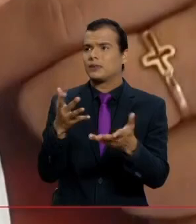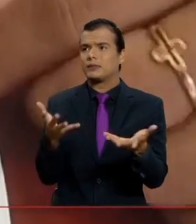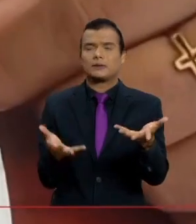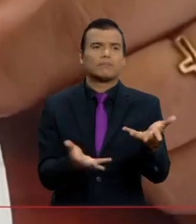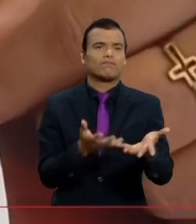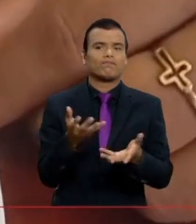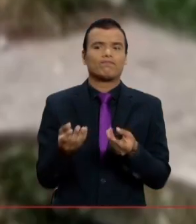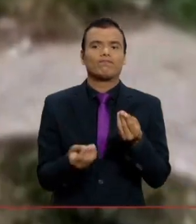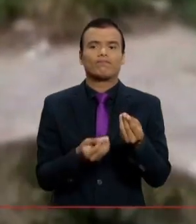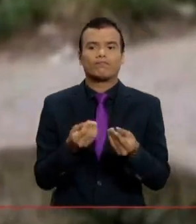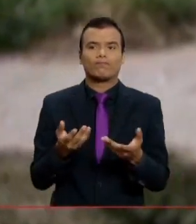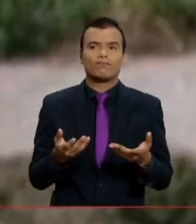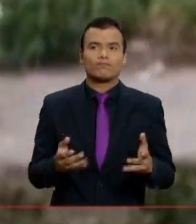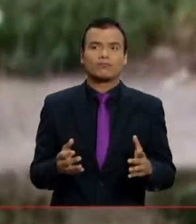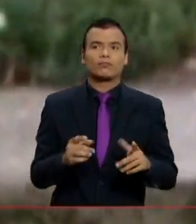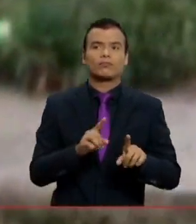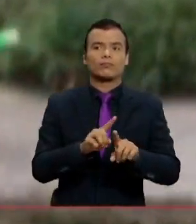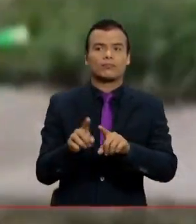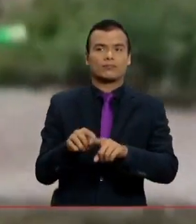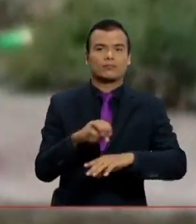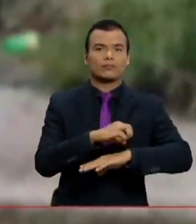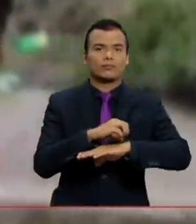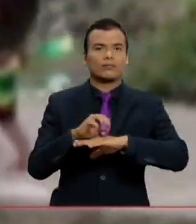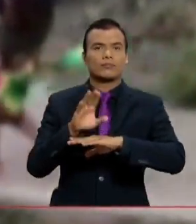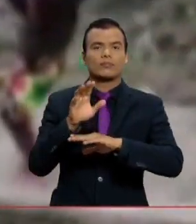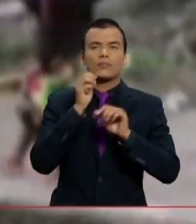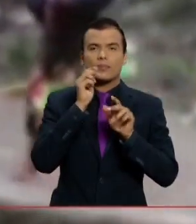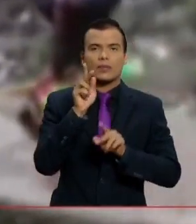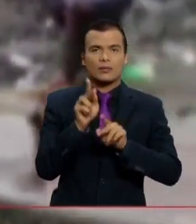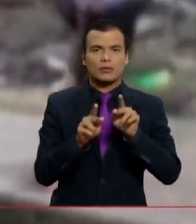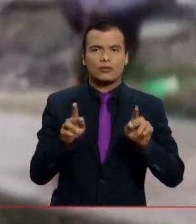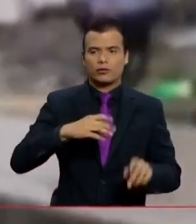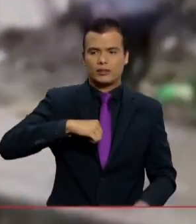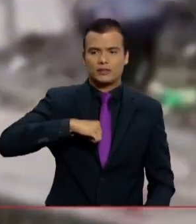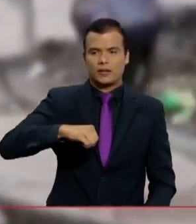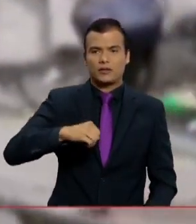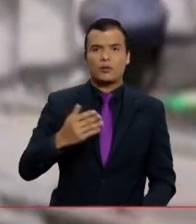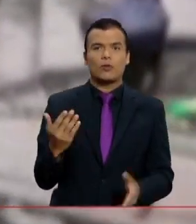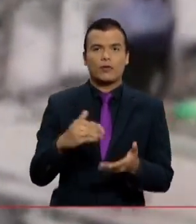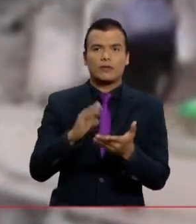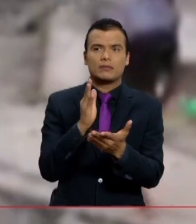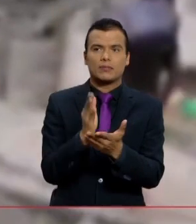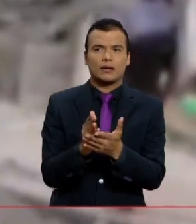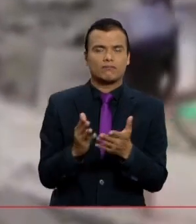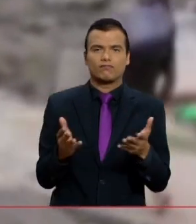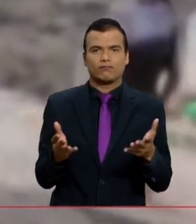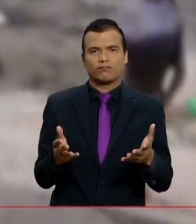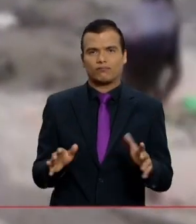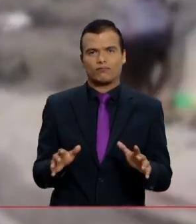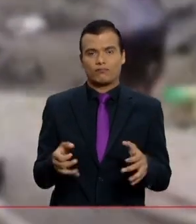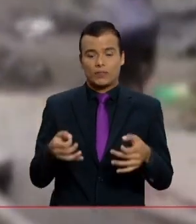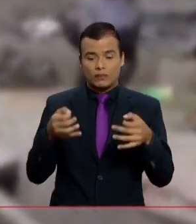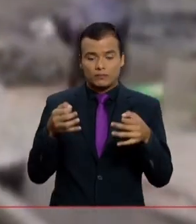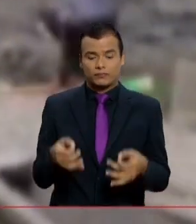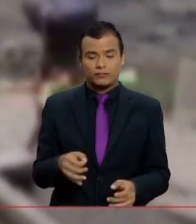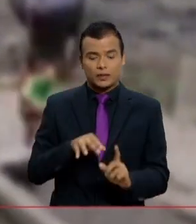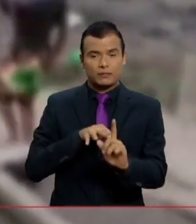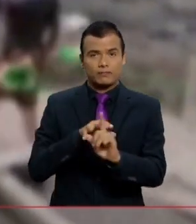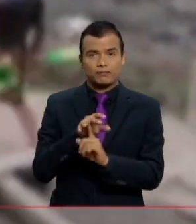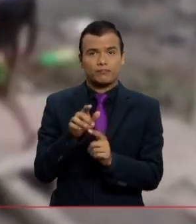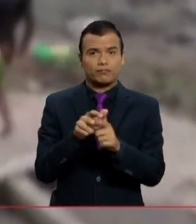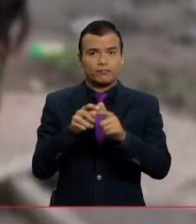situación que para los organismos de defensa de derechos humanos no debe repetirse. Esto pone en riesgo profundamente sus